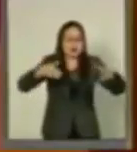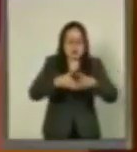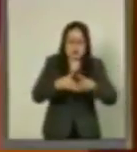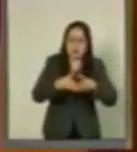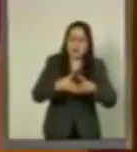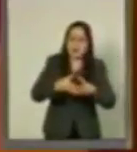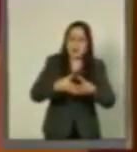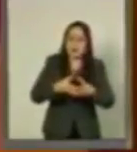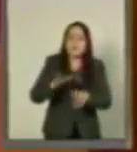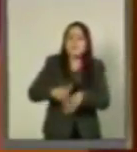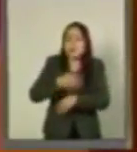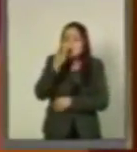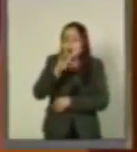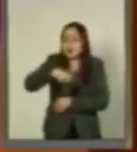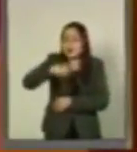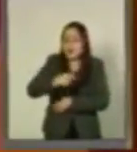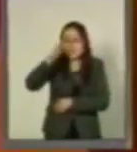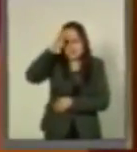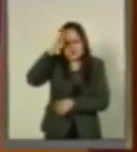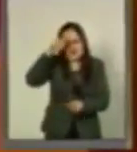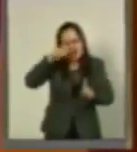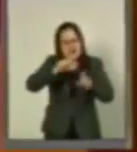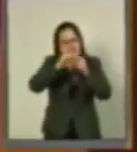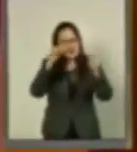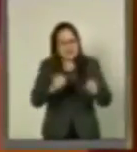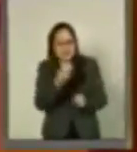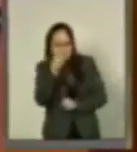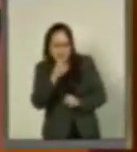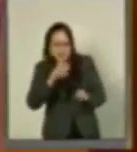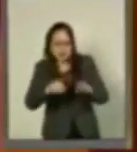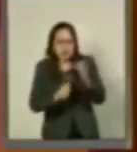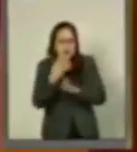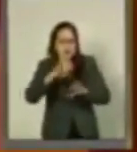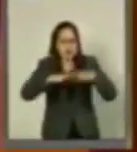pública, es por eso que se piensa en este sistema.